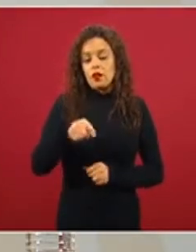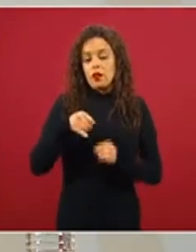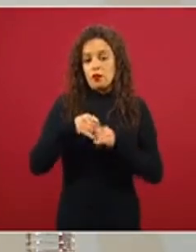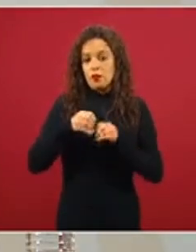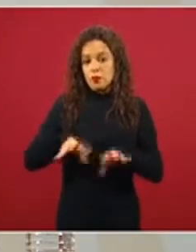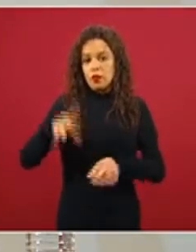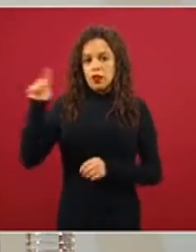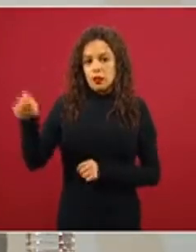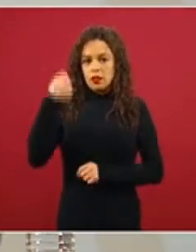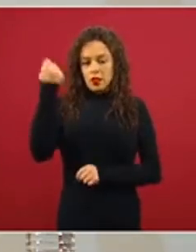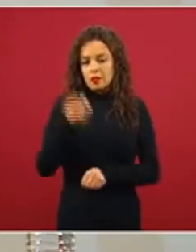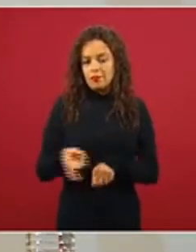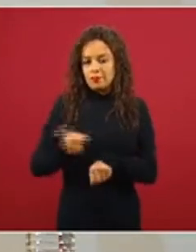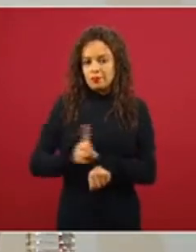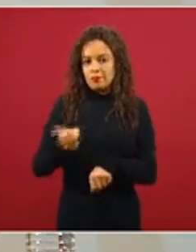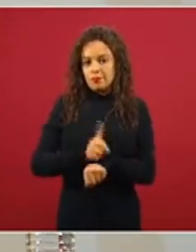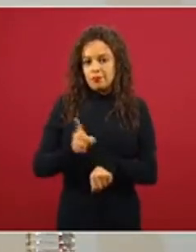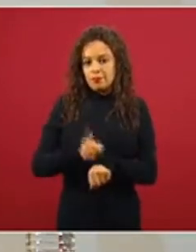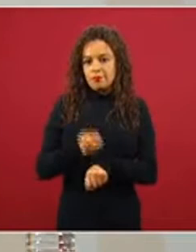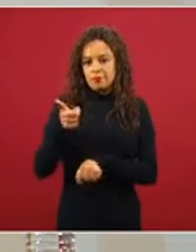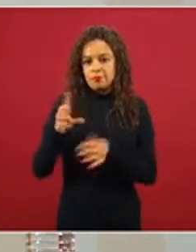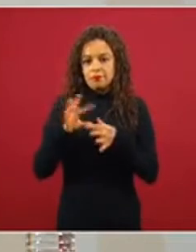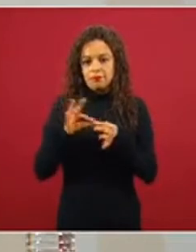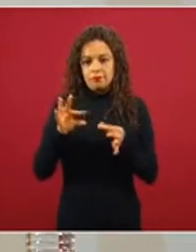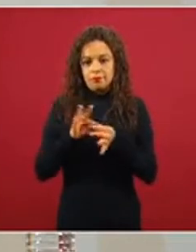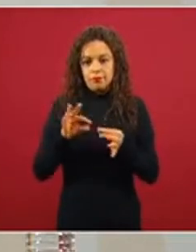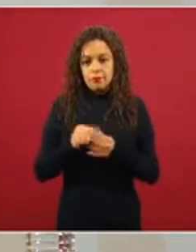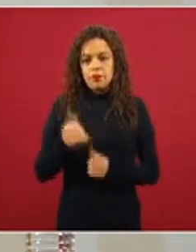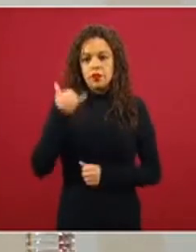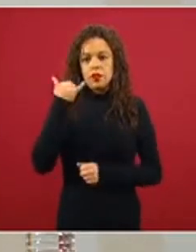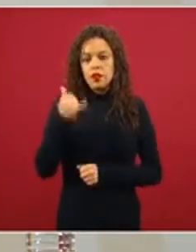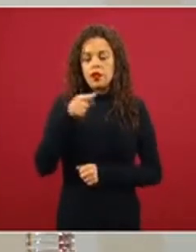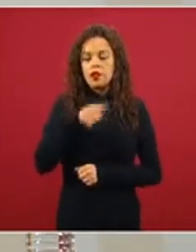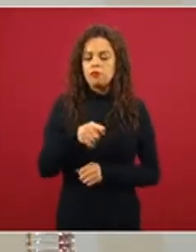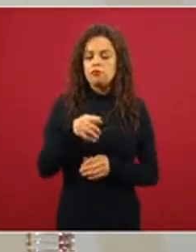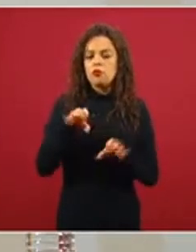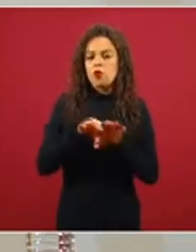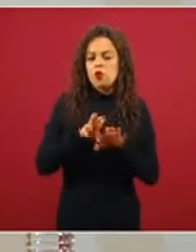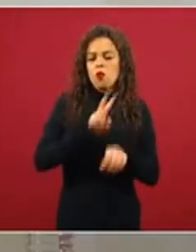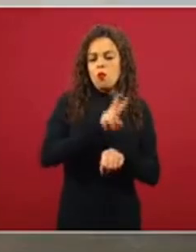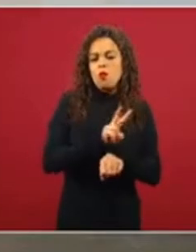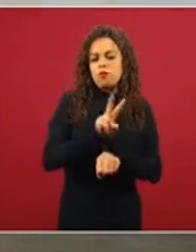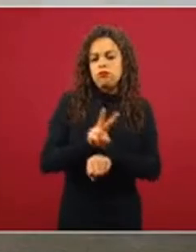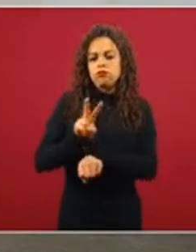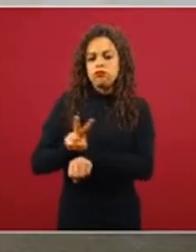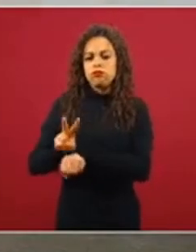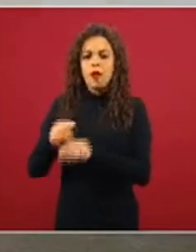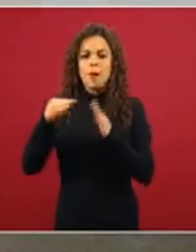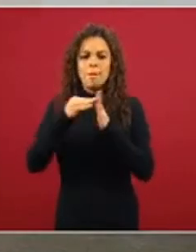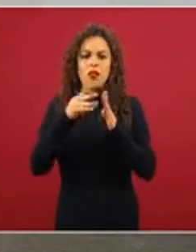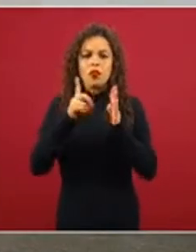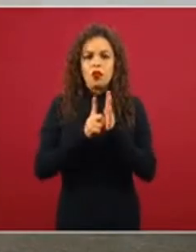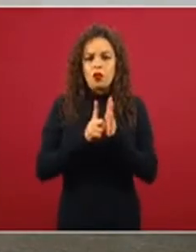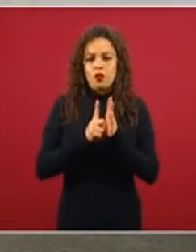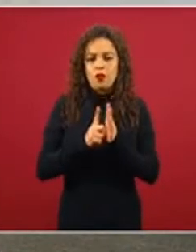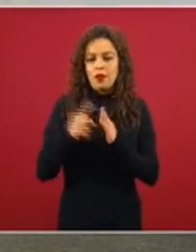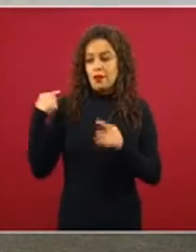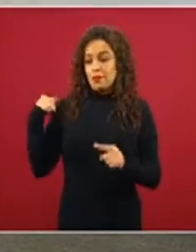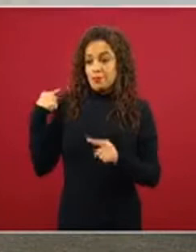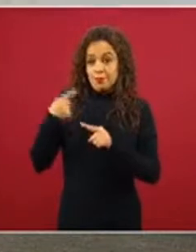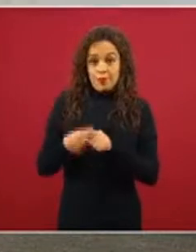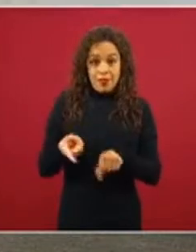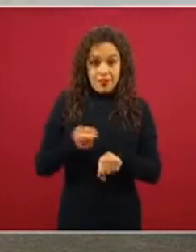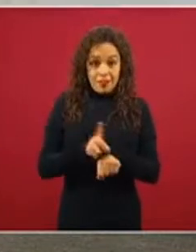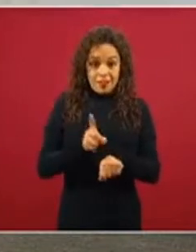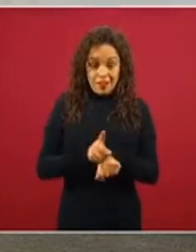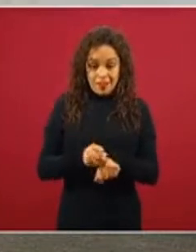y comentará un pequeño detalle sobre los métodos de vigilancia que hemos estado platicando en estos últimos días.